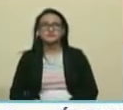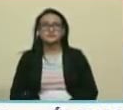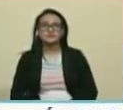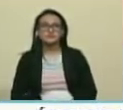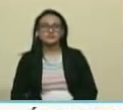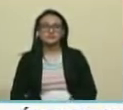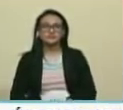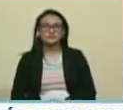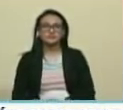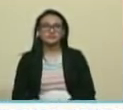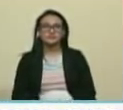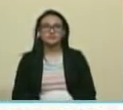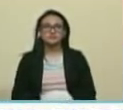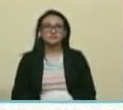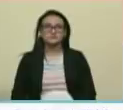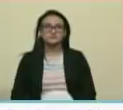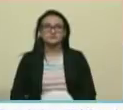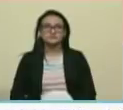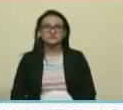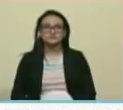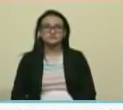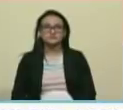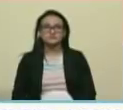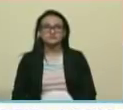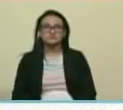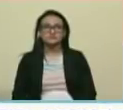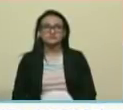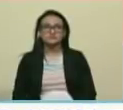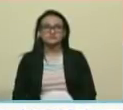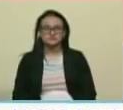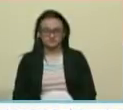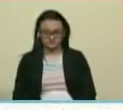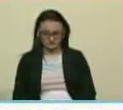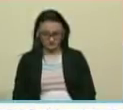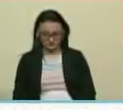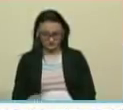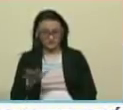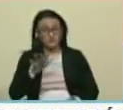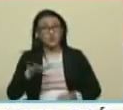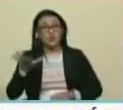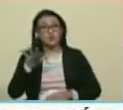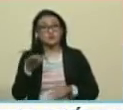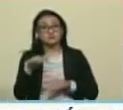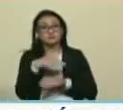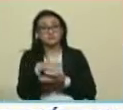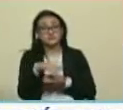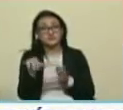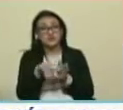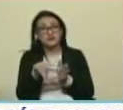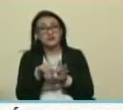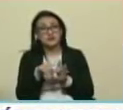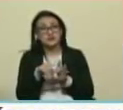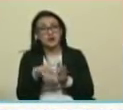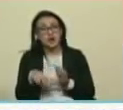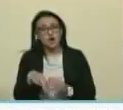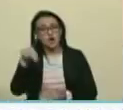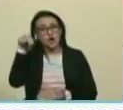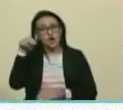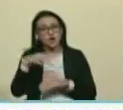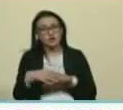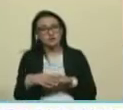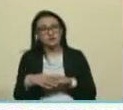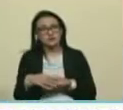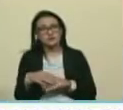cuyo consumo de combustible, sobre todo en toda la región fronteriza y la zona norte del país,